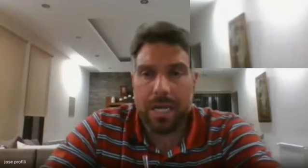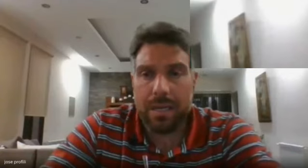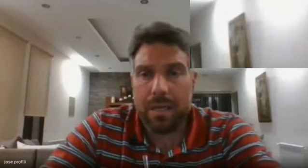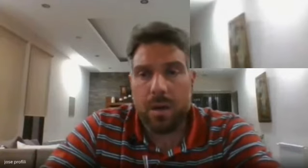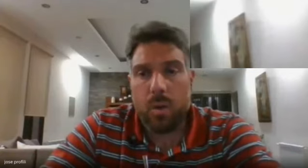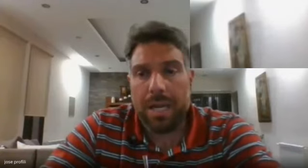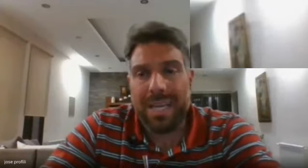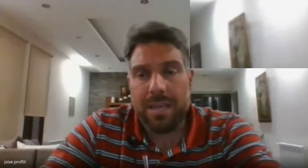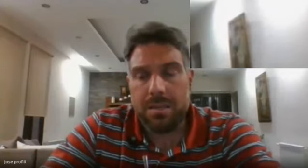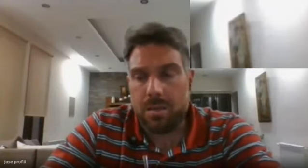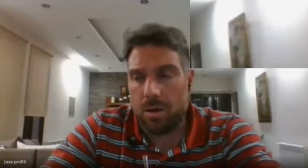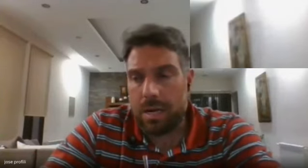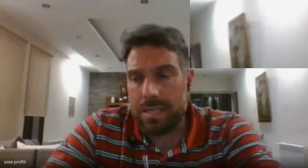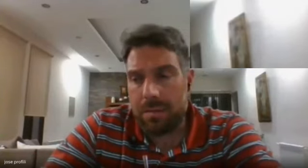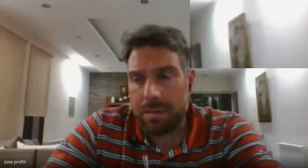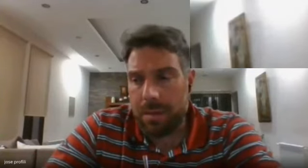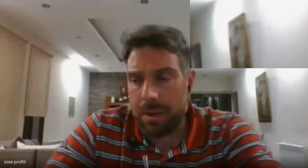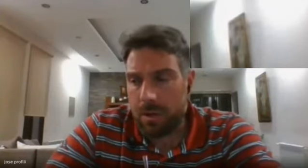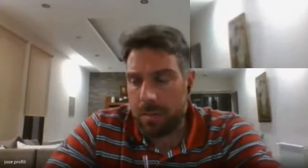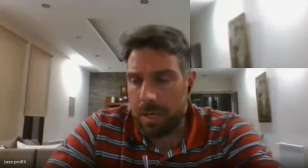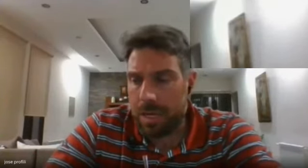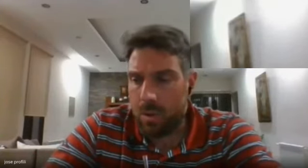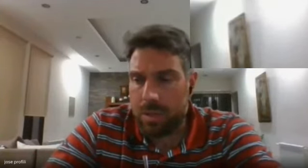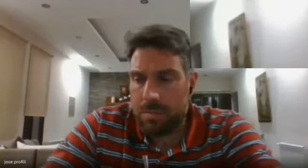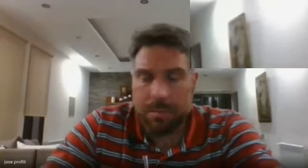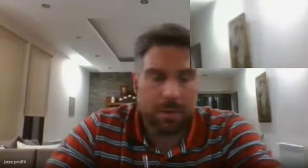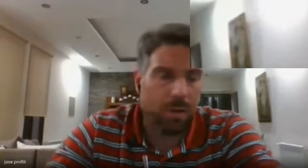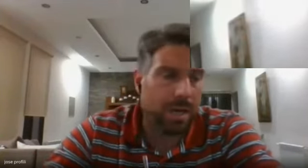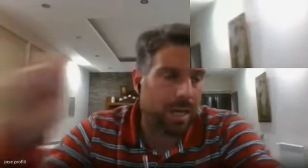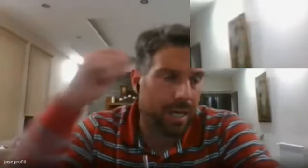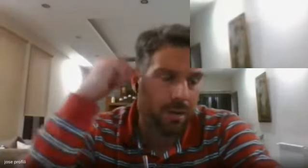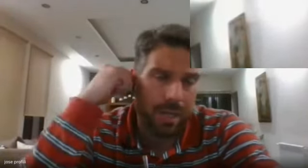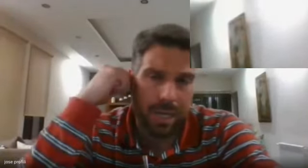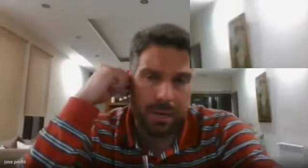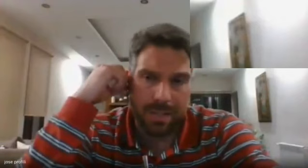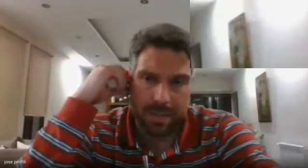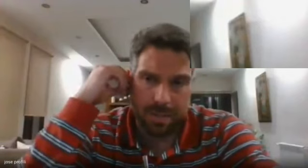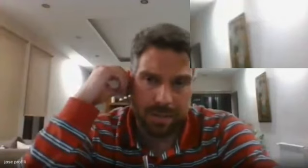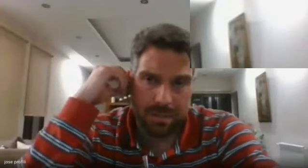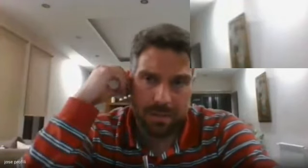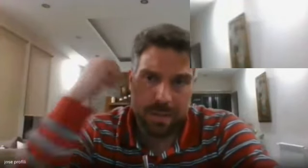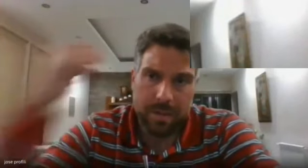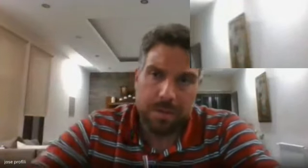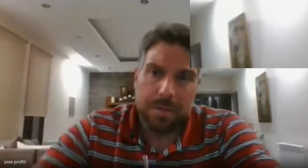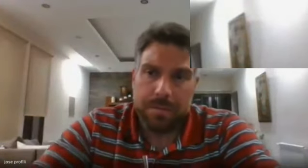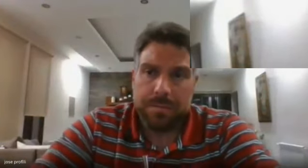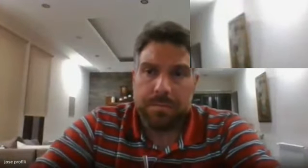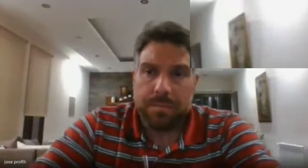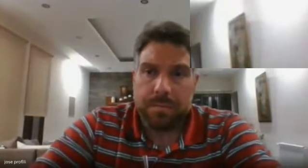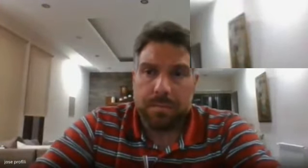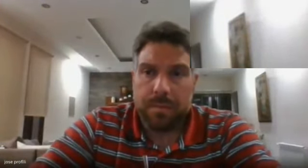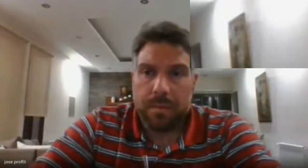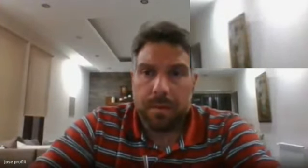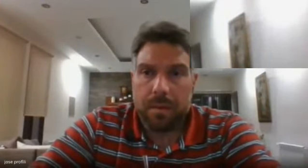estudiar ahí. Cualquier edición, la 7ª mejor porque es la última, pero cualquiera les va a servir.